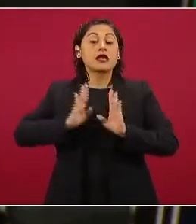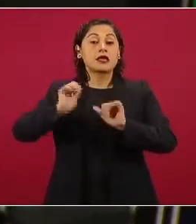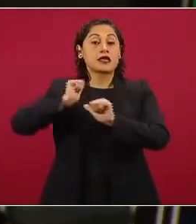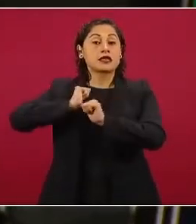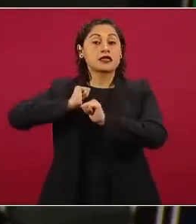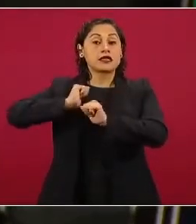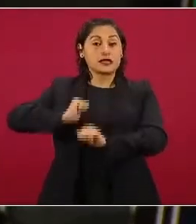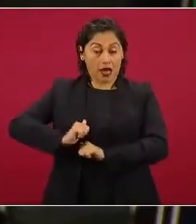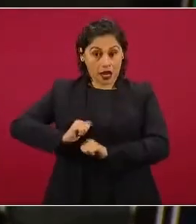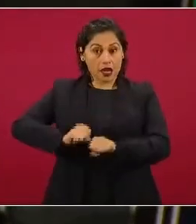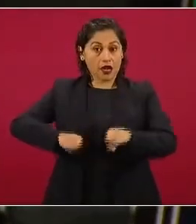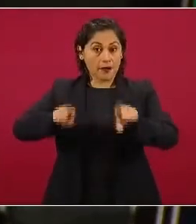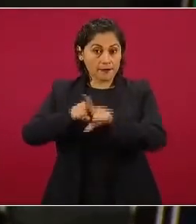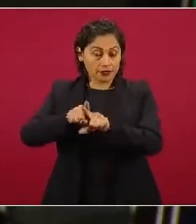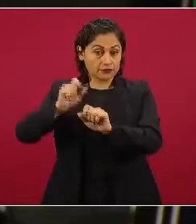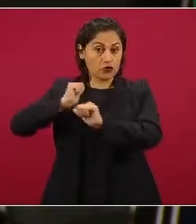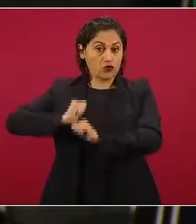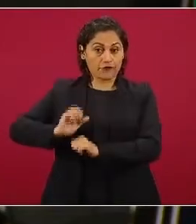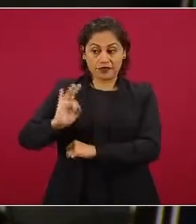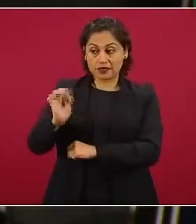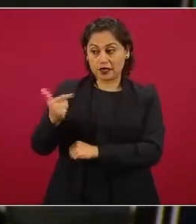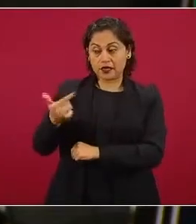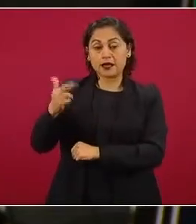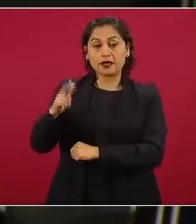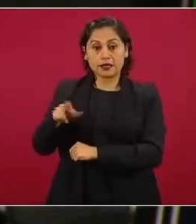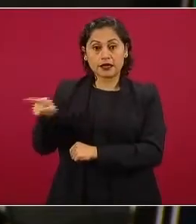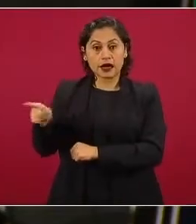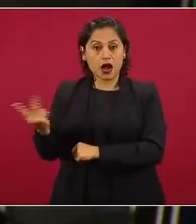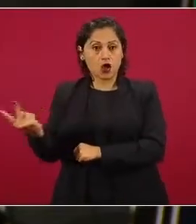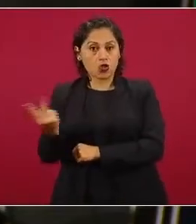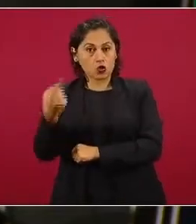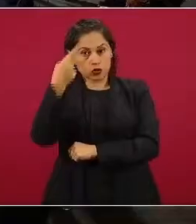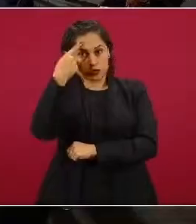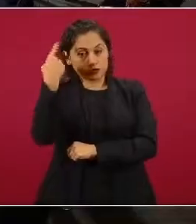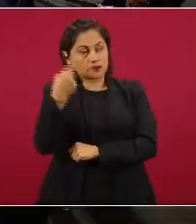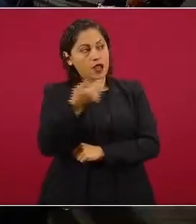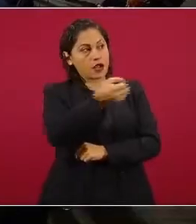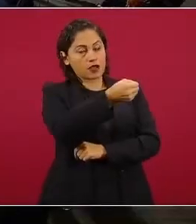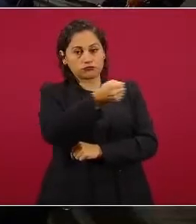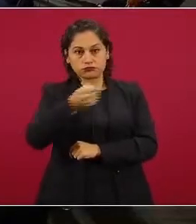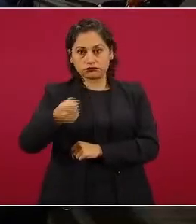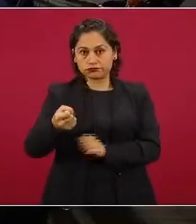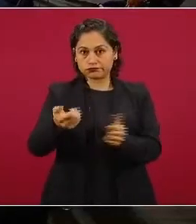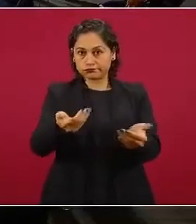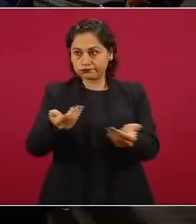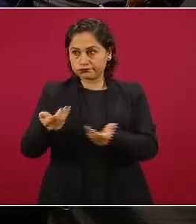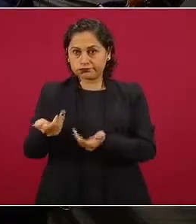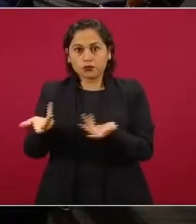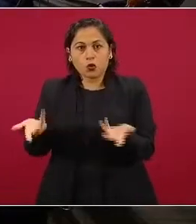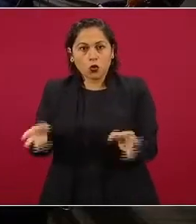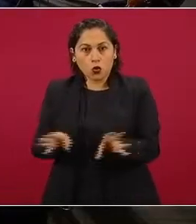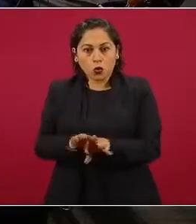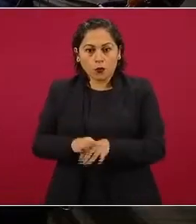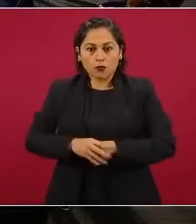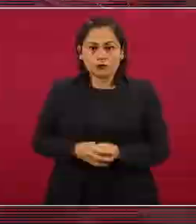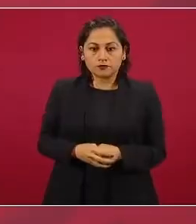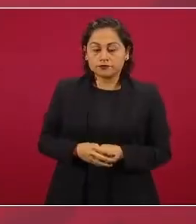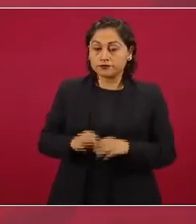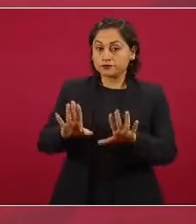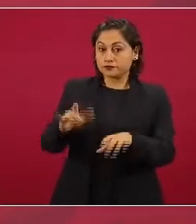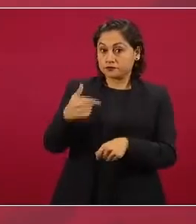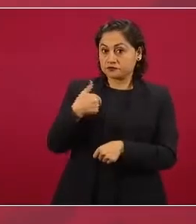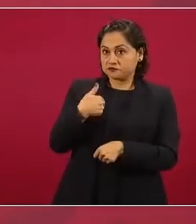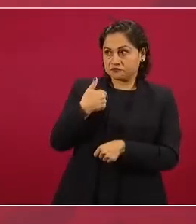para recibir al general en retiro, el exsecretario Cienfuegos. Y ahorita le hago otra pregunta. Que yo sepa, no van a estar el